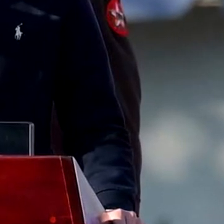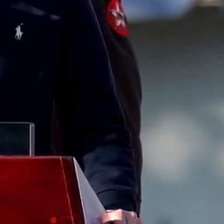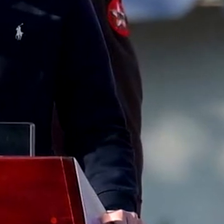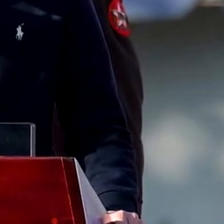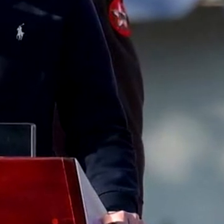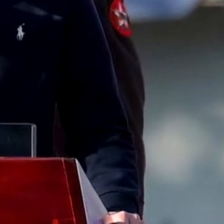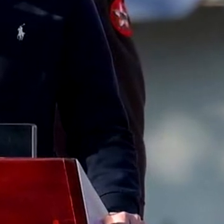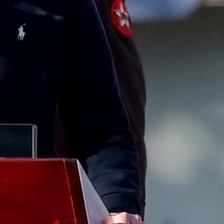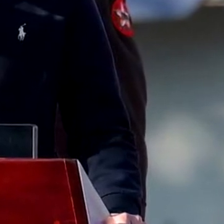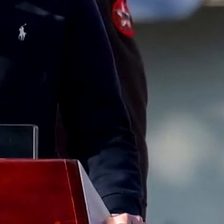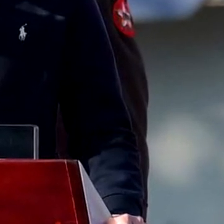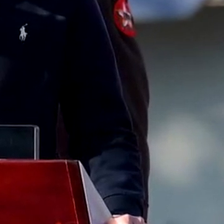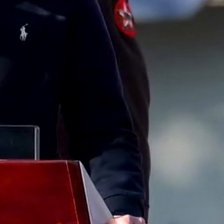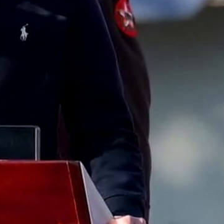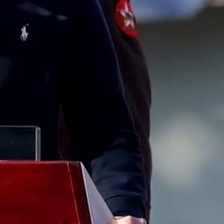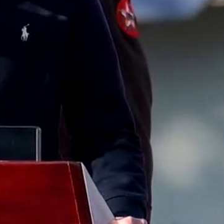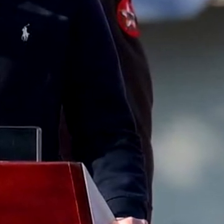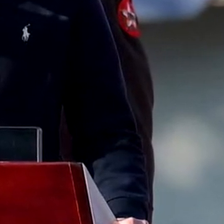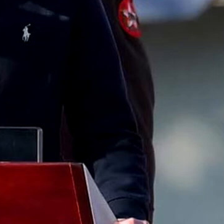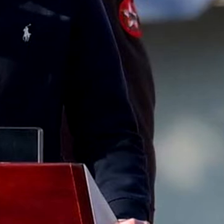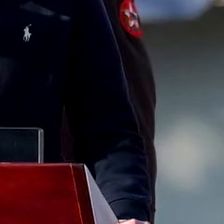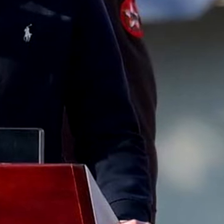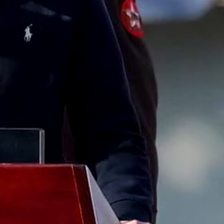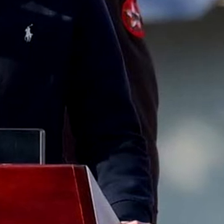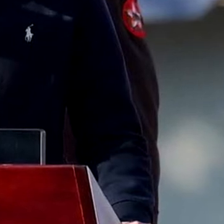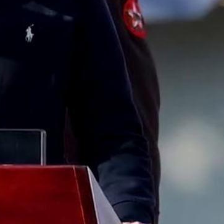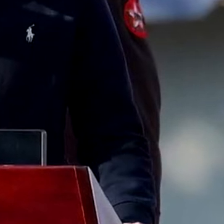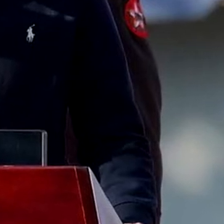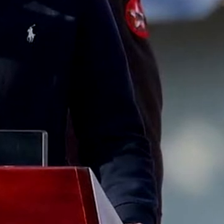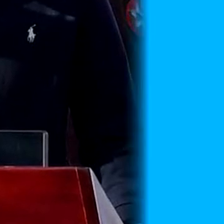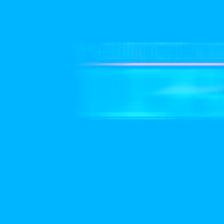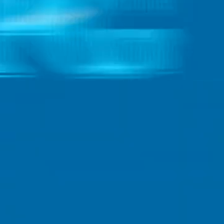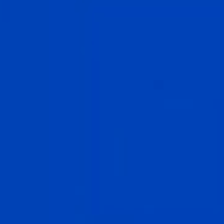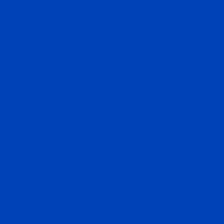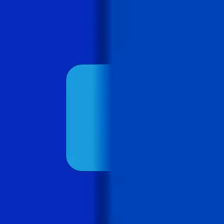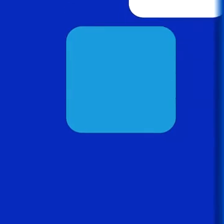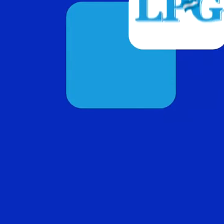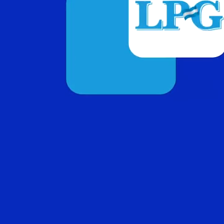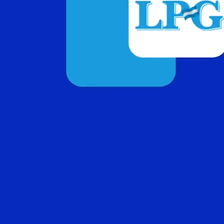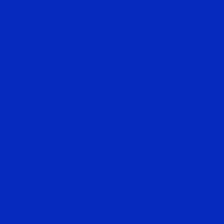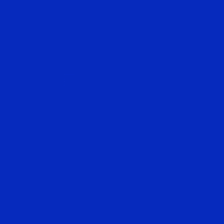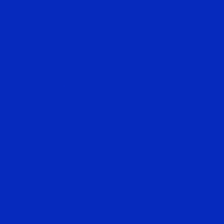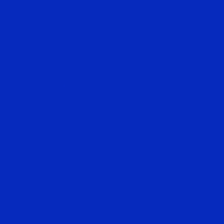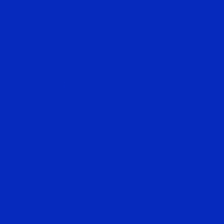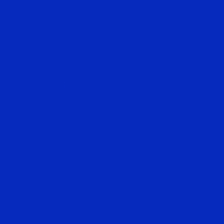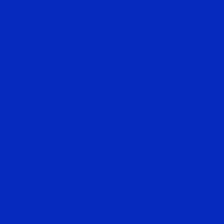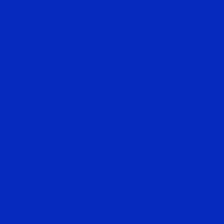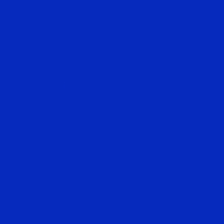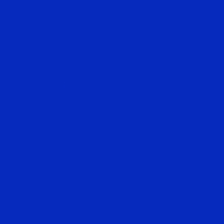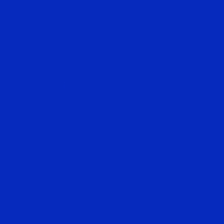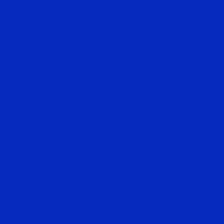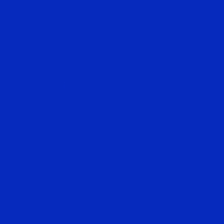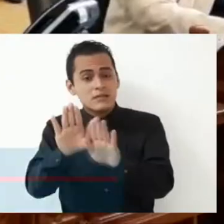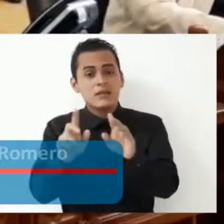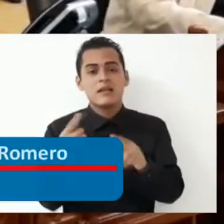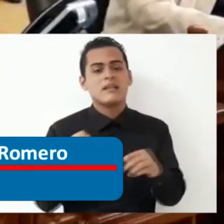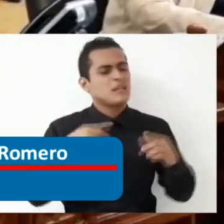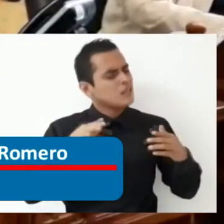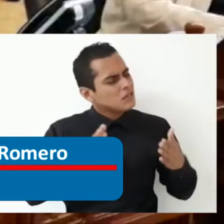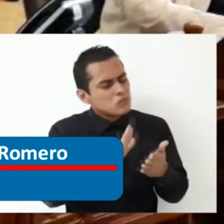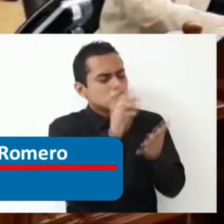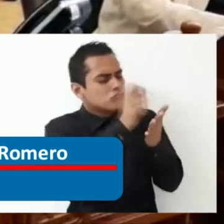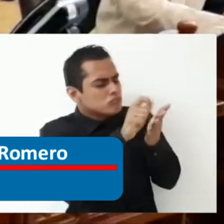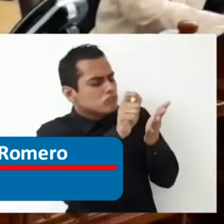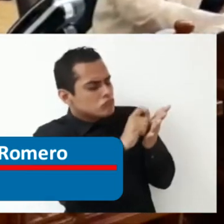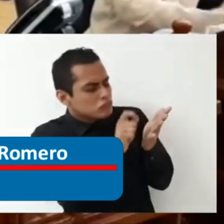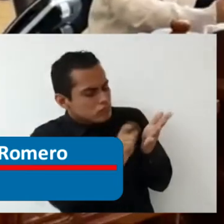se convierta en otra Venezuela por la falta de democracia y separación de poderes del Estado. El partido PSN está de luto debido al